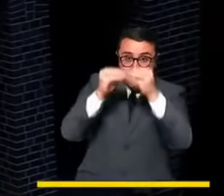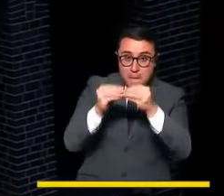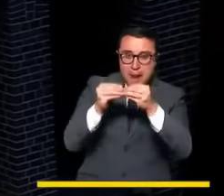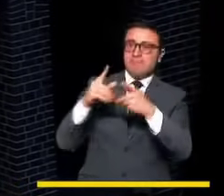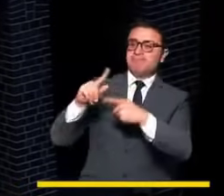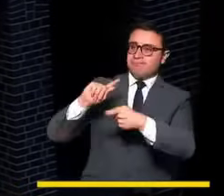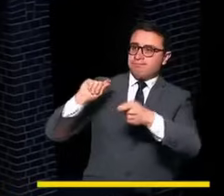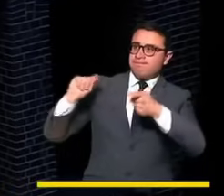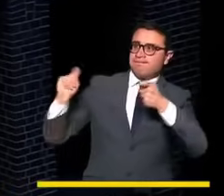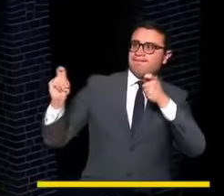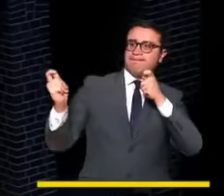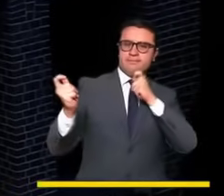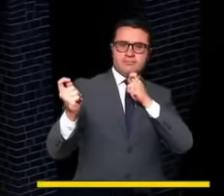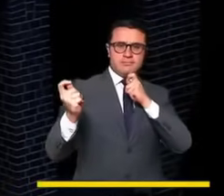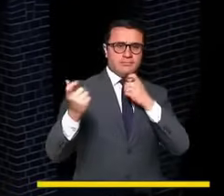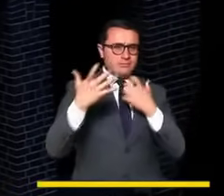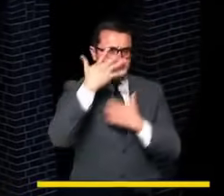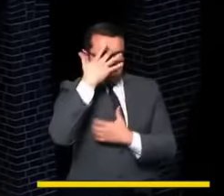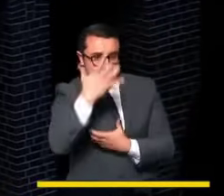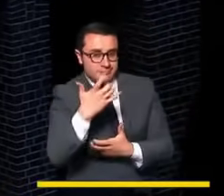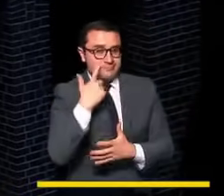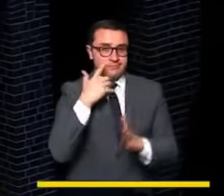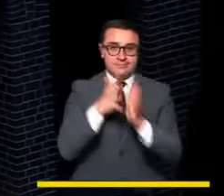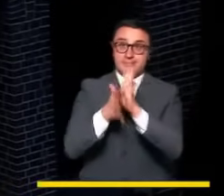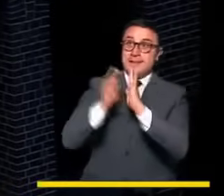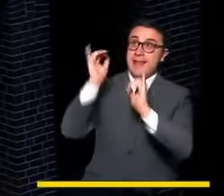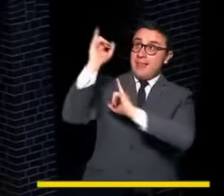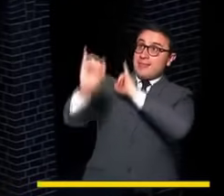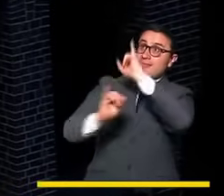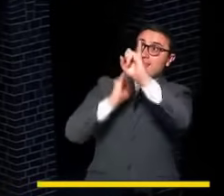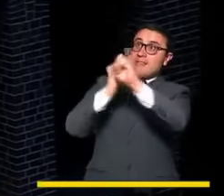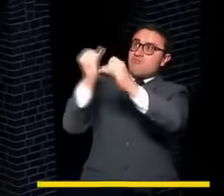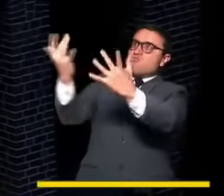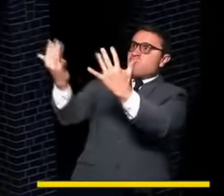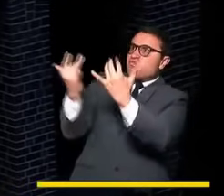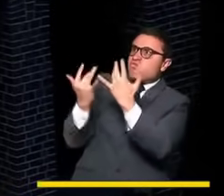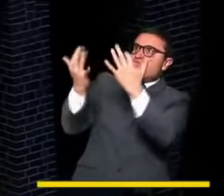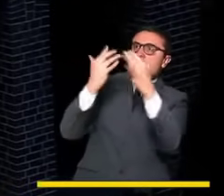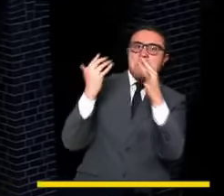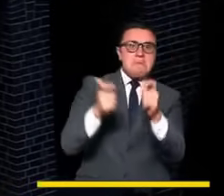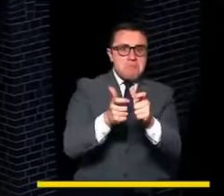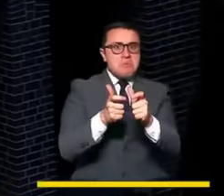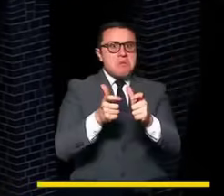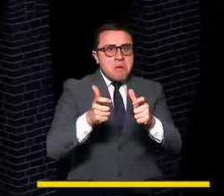Porque mientras logramos hacer crecer el turismo internacional con éxito,